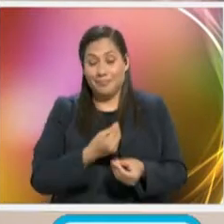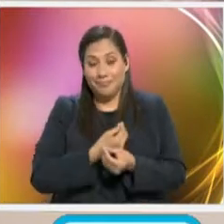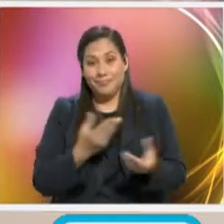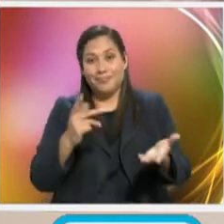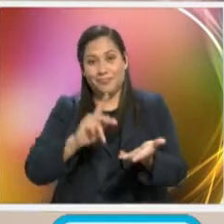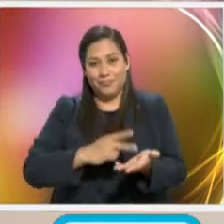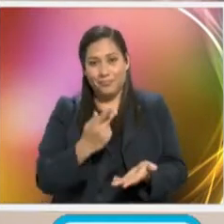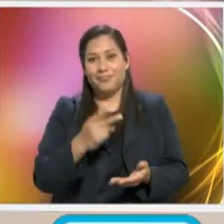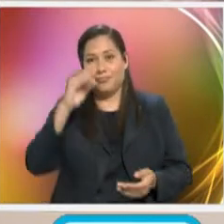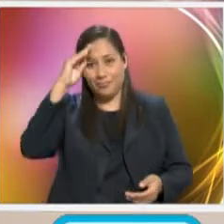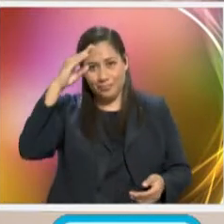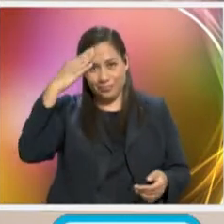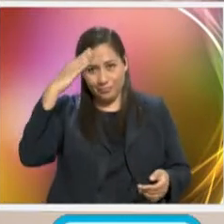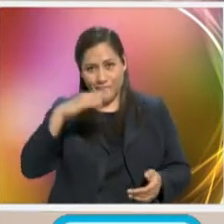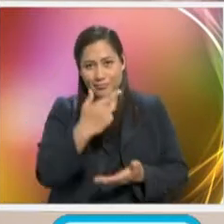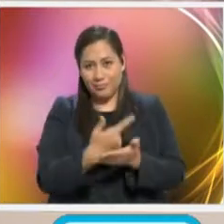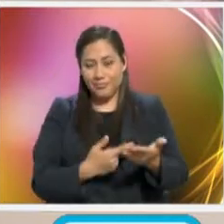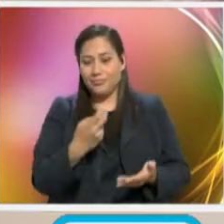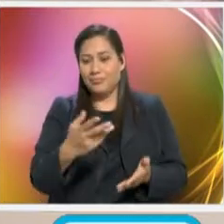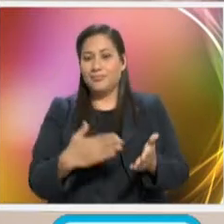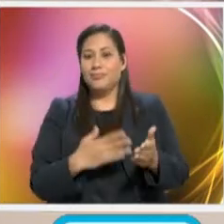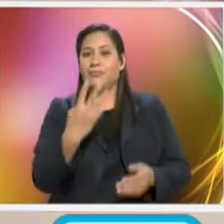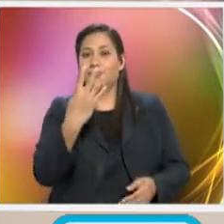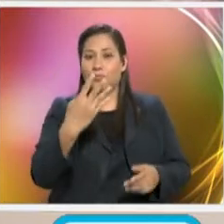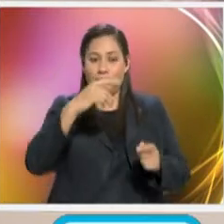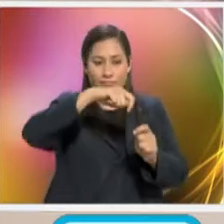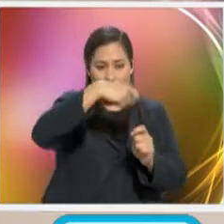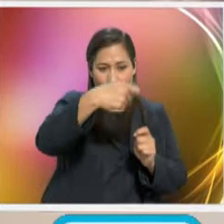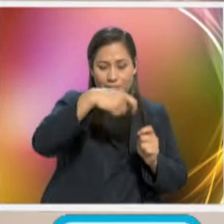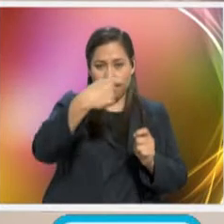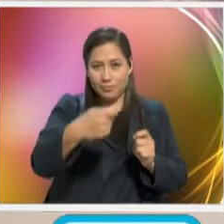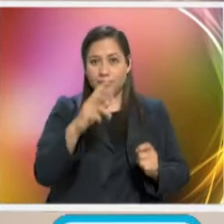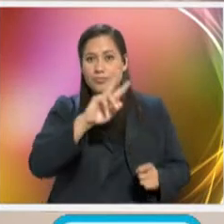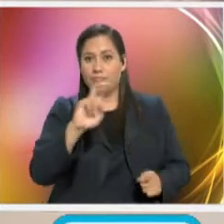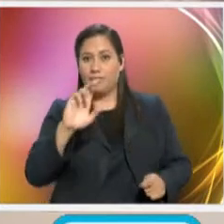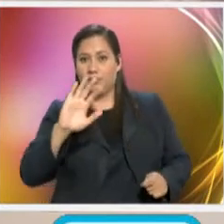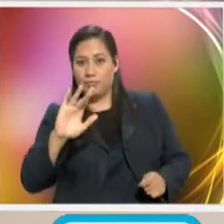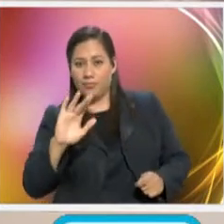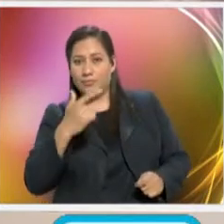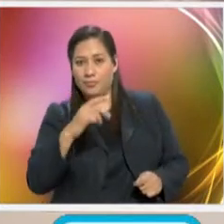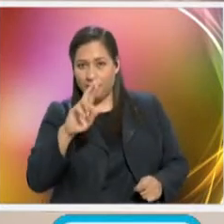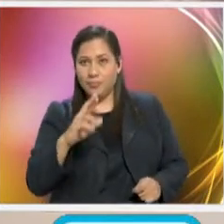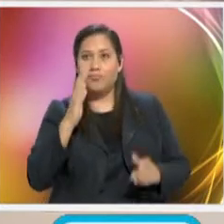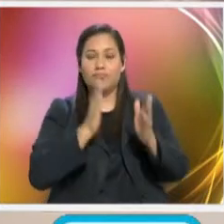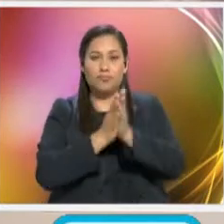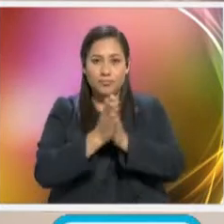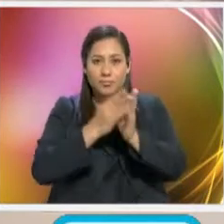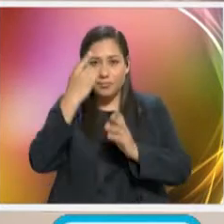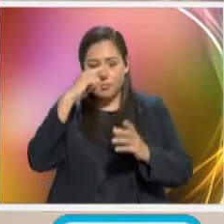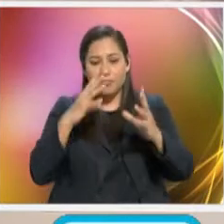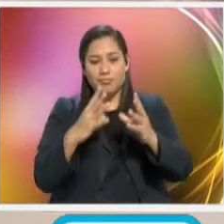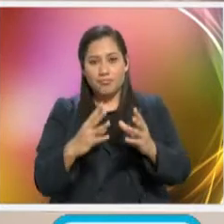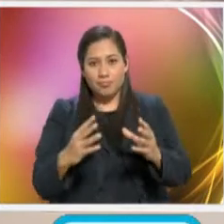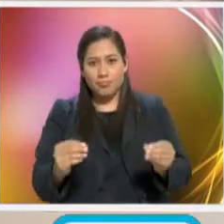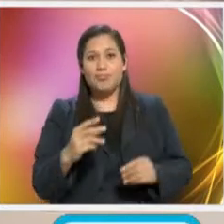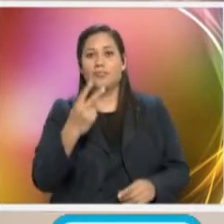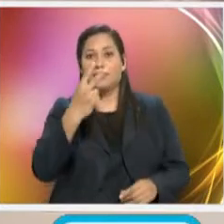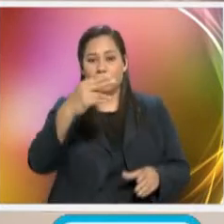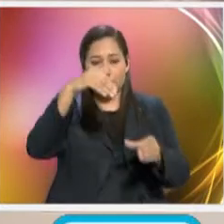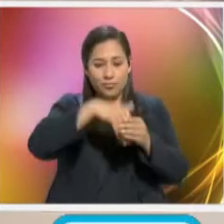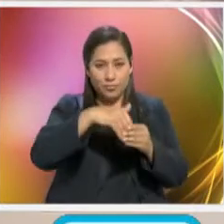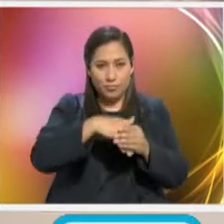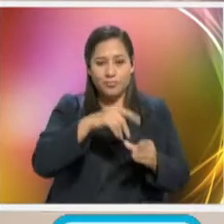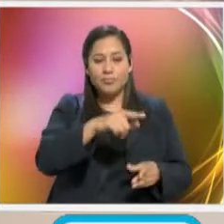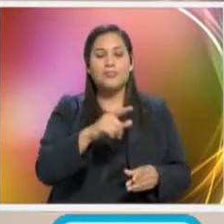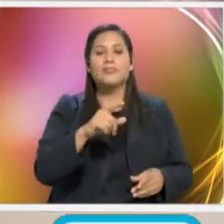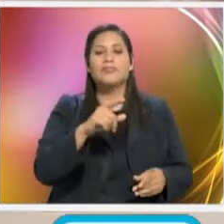compartimos nuevamente, señora, los ingredientes de esta receta. 4 plátanos, 250 gramos de chocolate para fundir, 2 bolsitas de cereal de